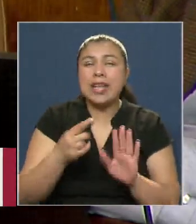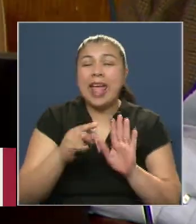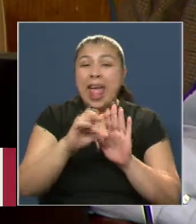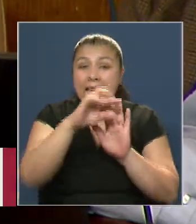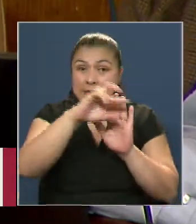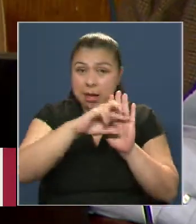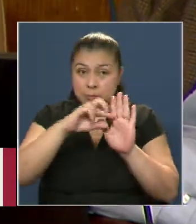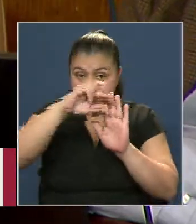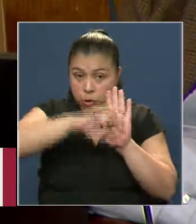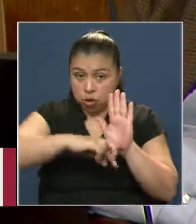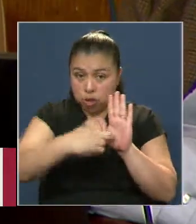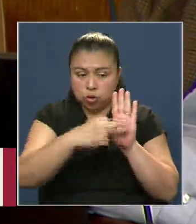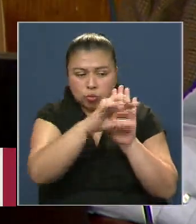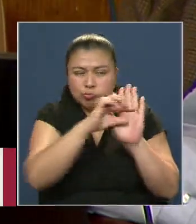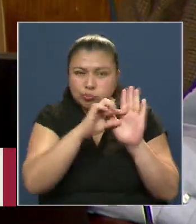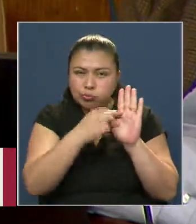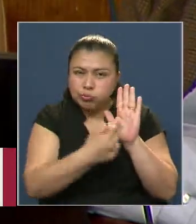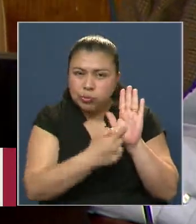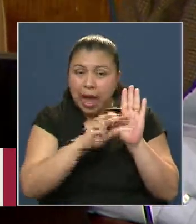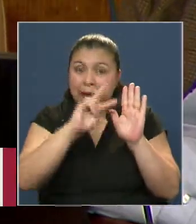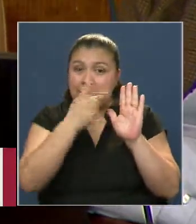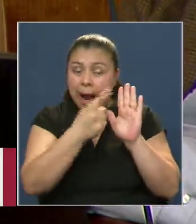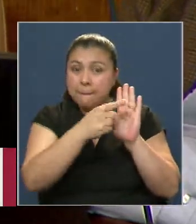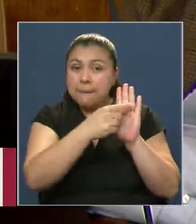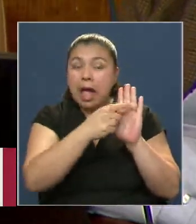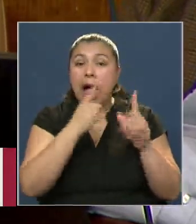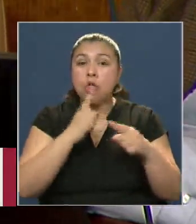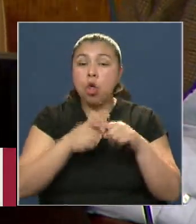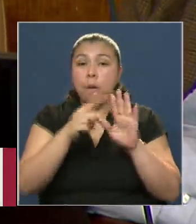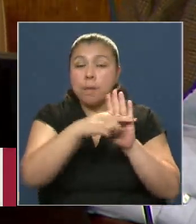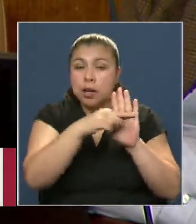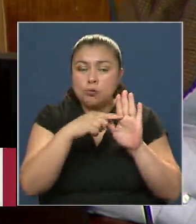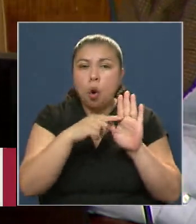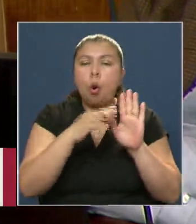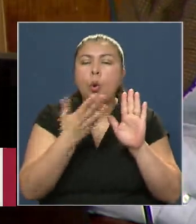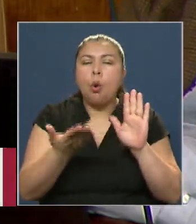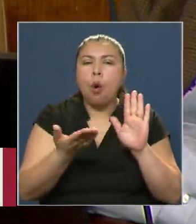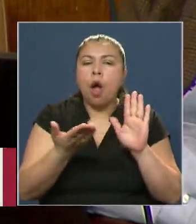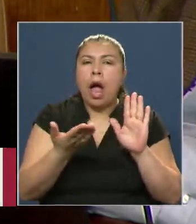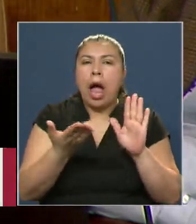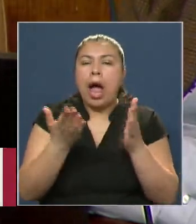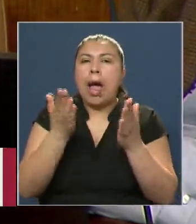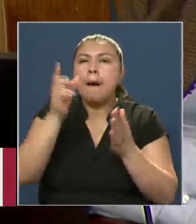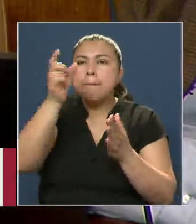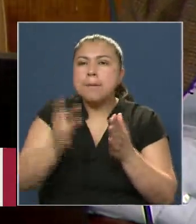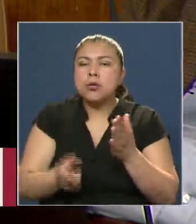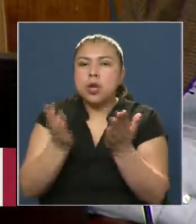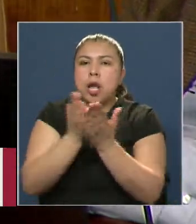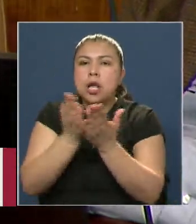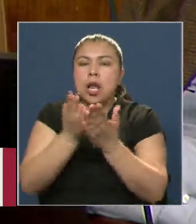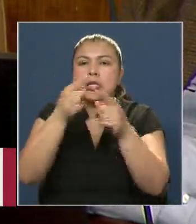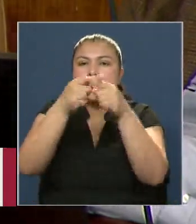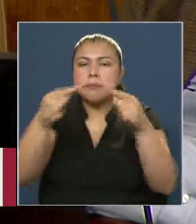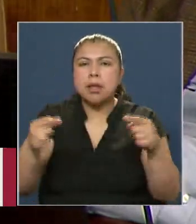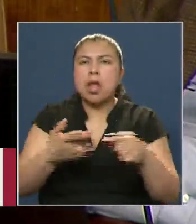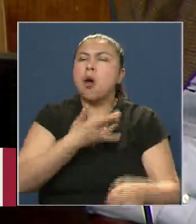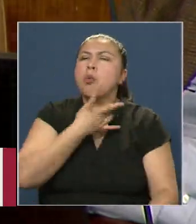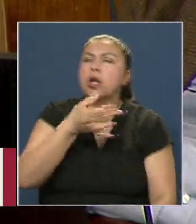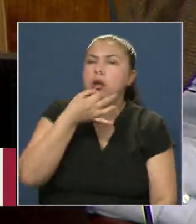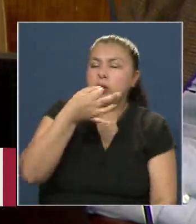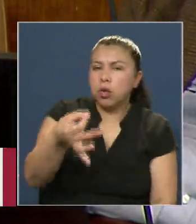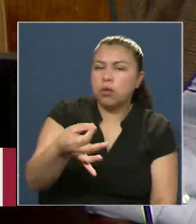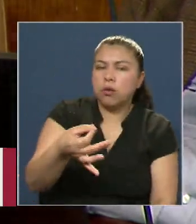parte, cambiando el nombre, hubiese dicho clase media. ¿Y por qué lo digo